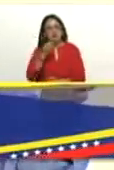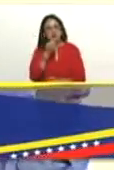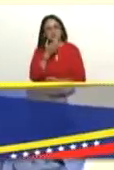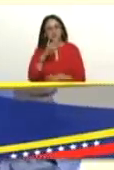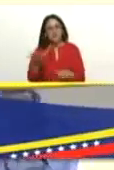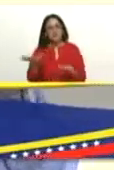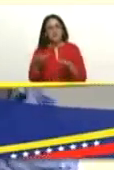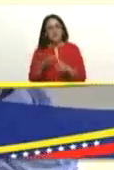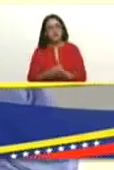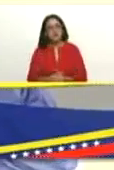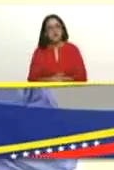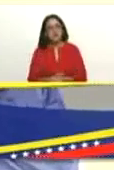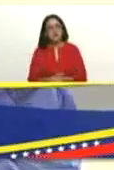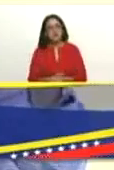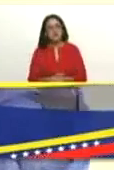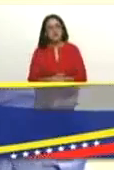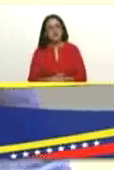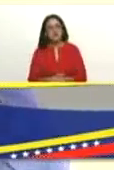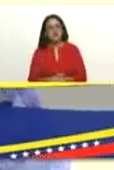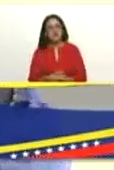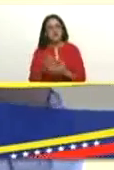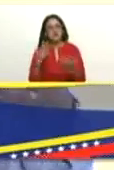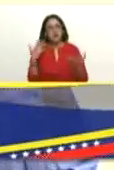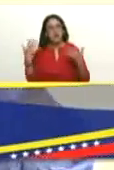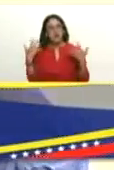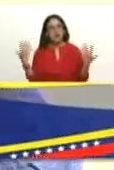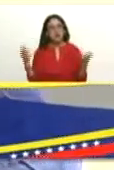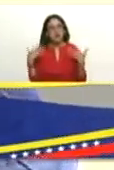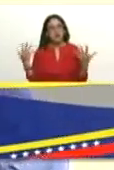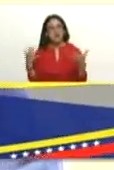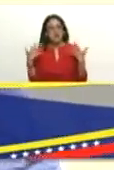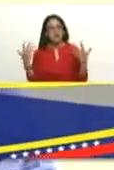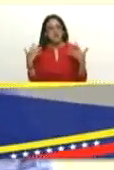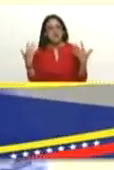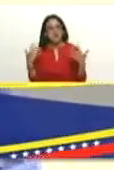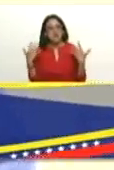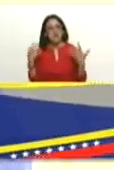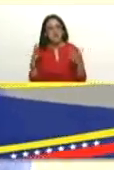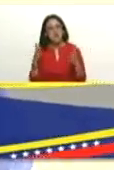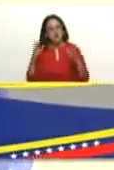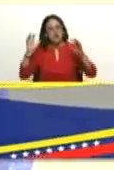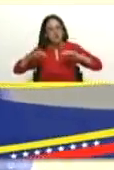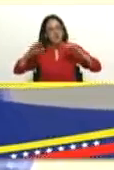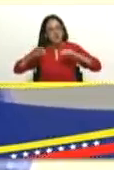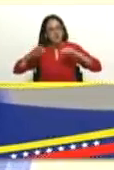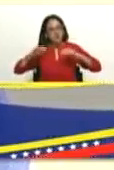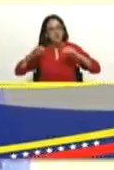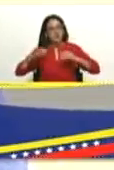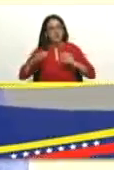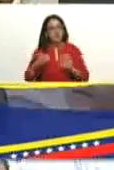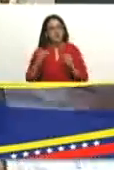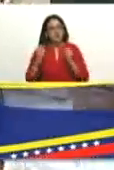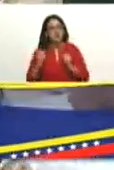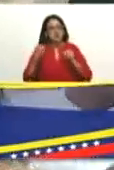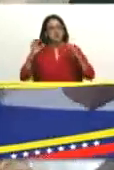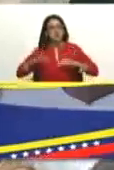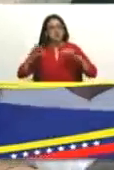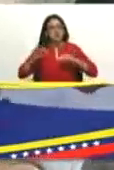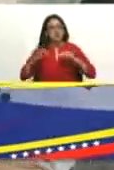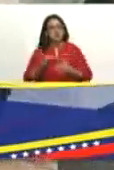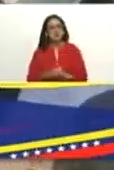región ha refrescado el viento, tenemos bastante viento, está llegando como viento de lluvia, ¿verdad? Viento fuerte